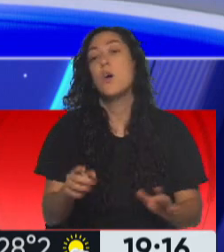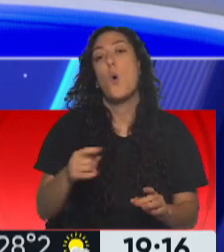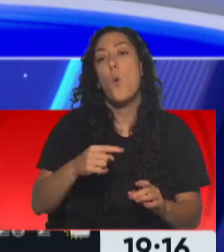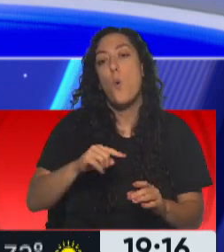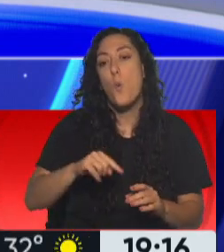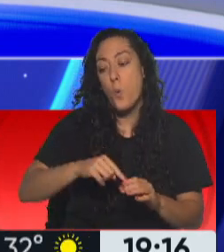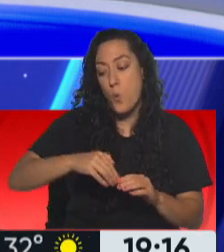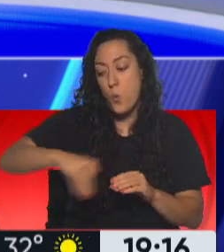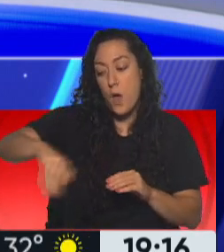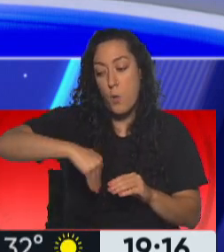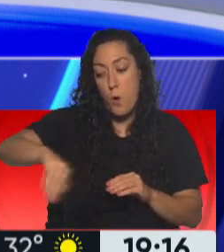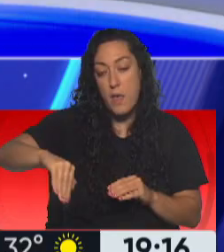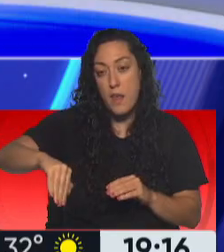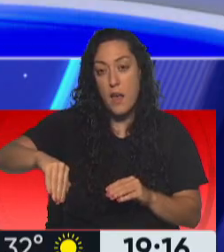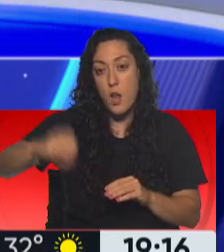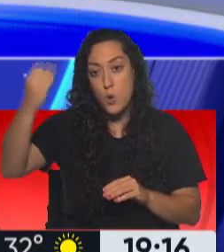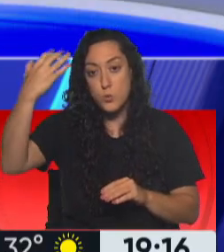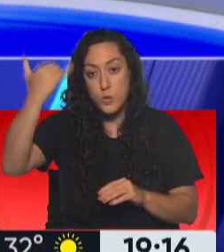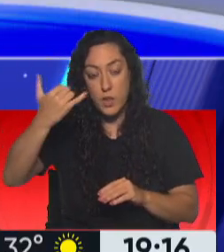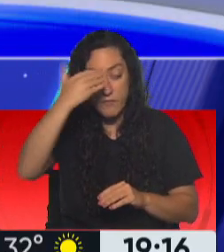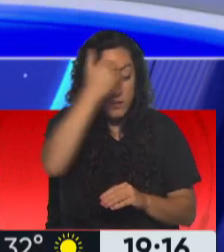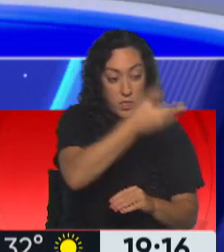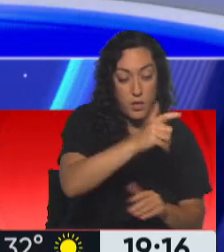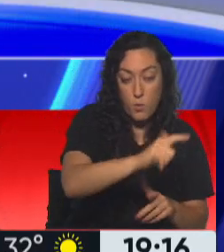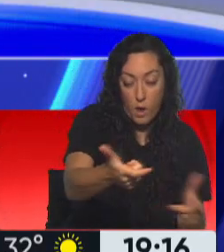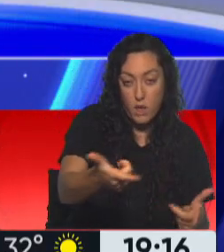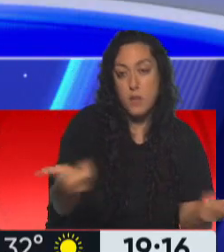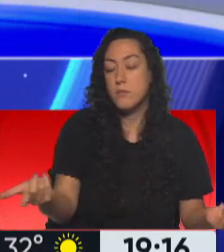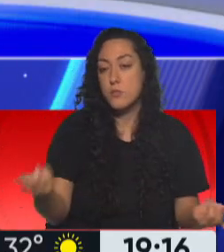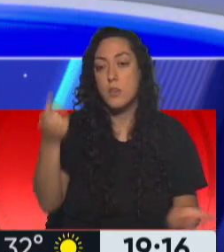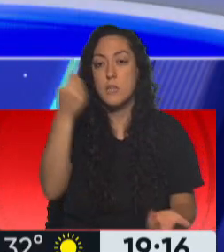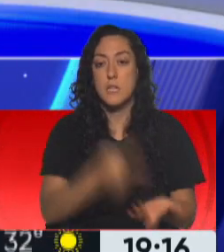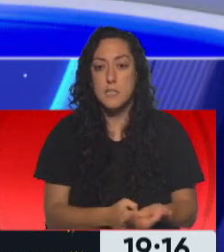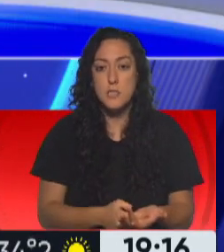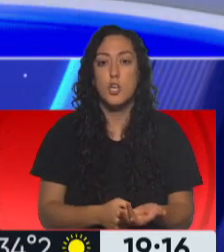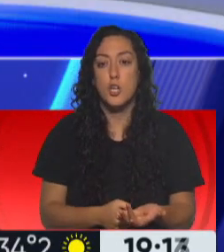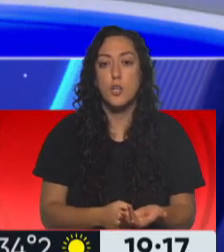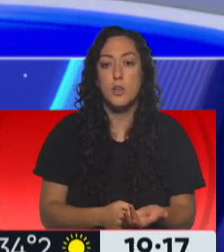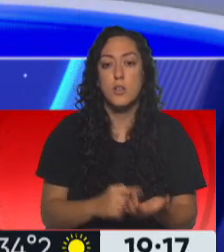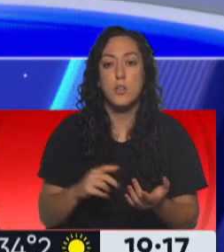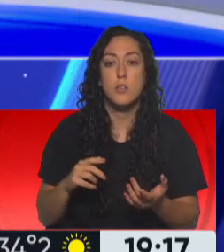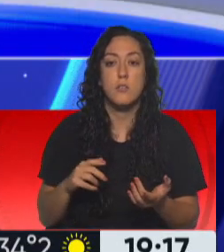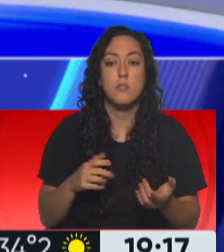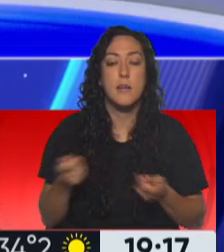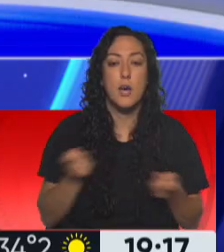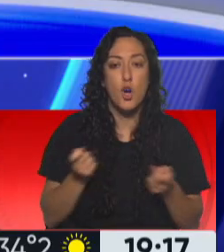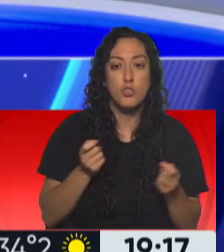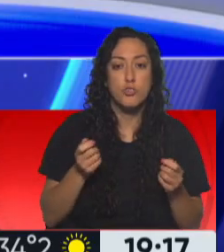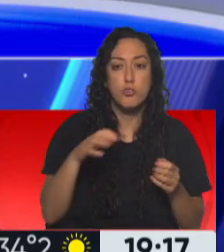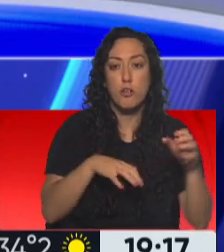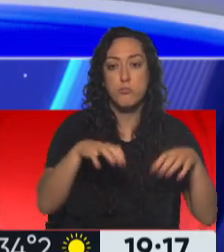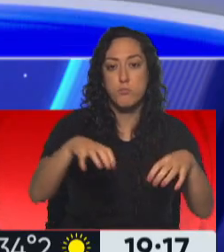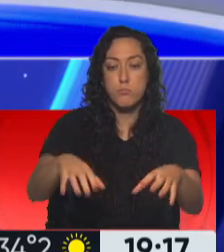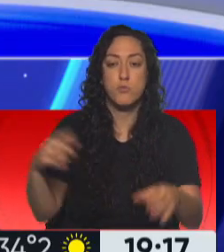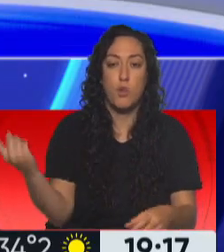la luz, bueno, en la cuadra de enfrente no, y la decisión que tomaron más o menos en común, no todos los comerciantes, fue bajar las persianas